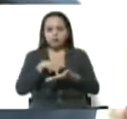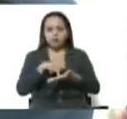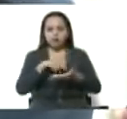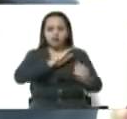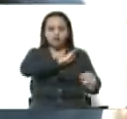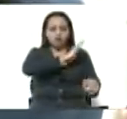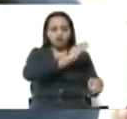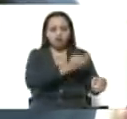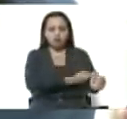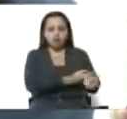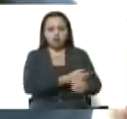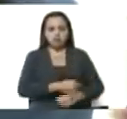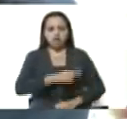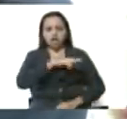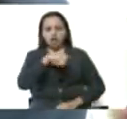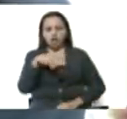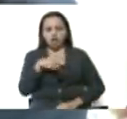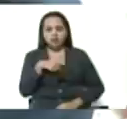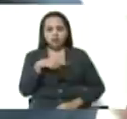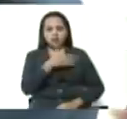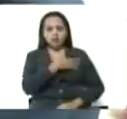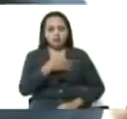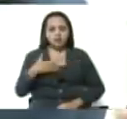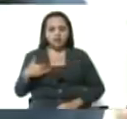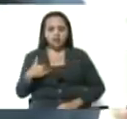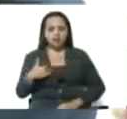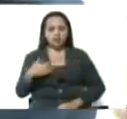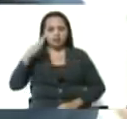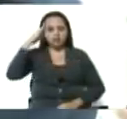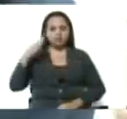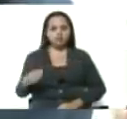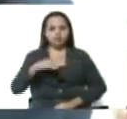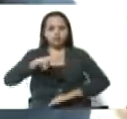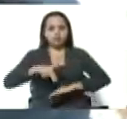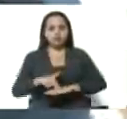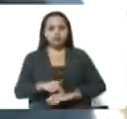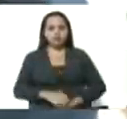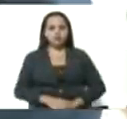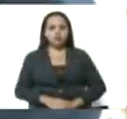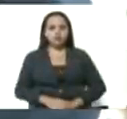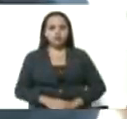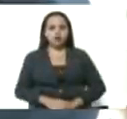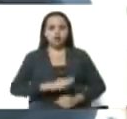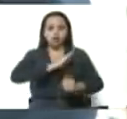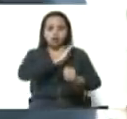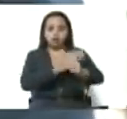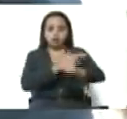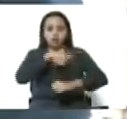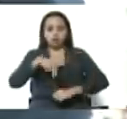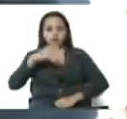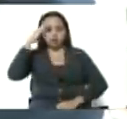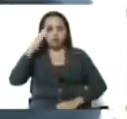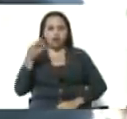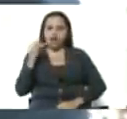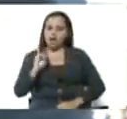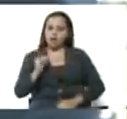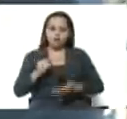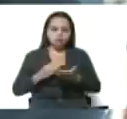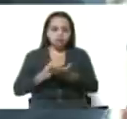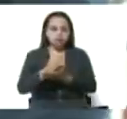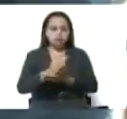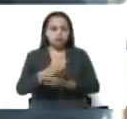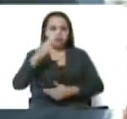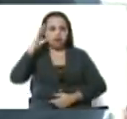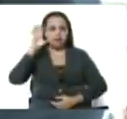fortalecer a nuestra querida fuerza armada que fortaleciendo nuestra fuerza armada estamos fortaleciendo a la propia